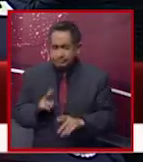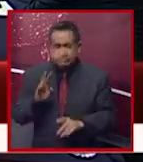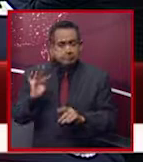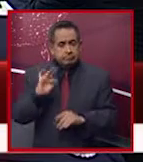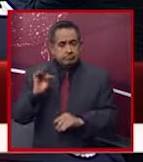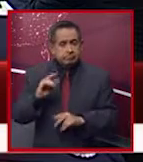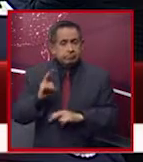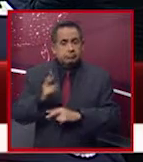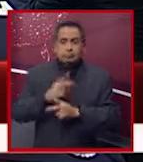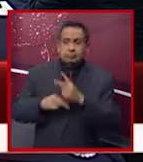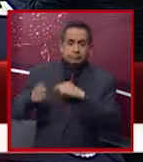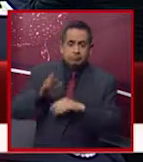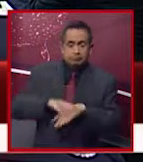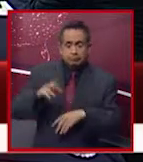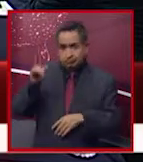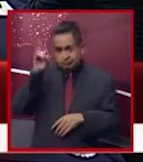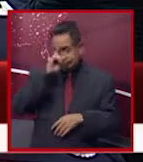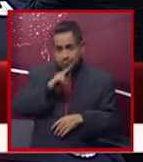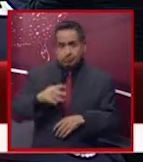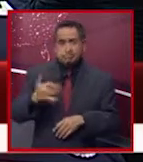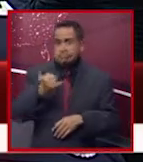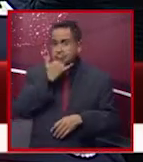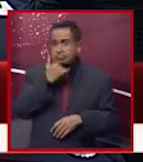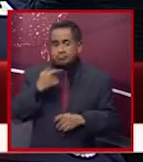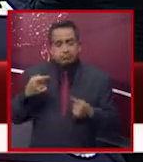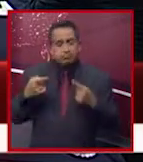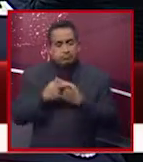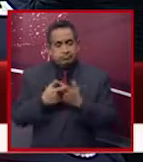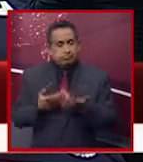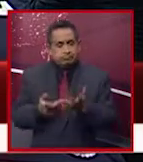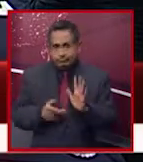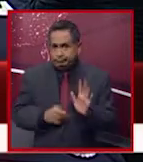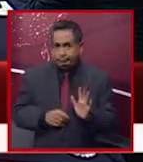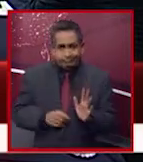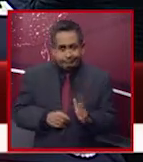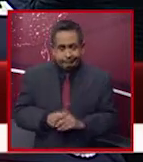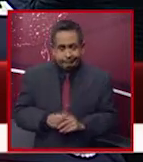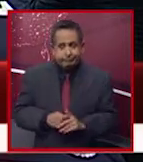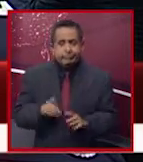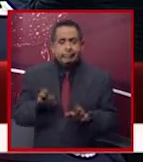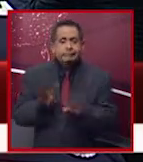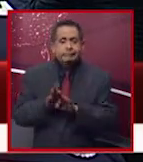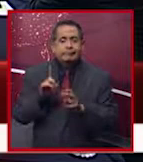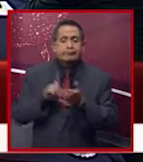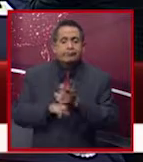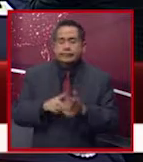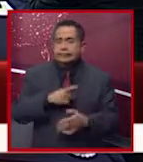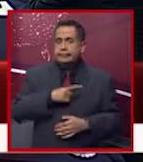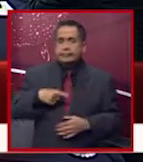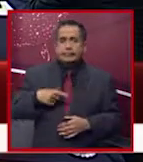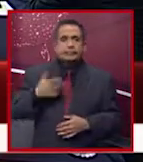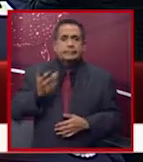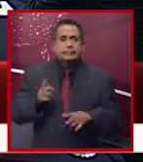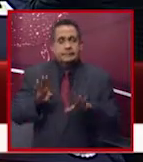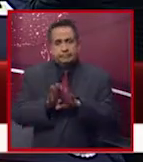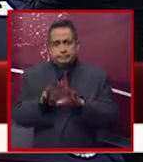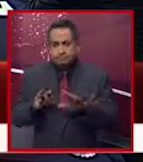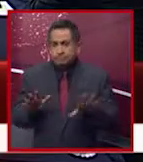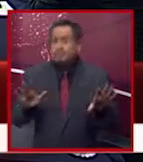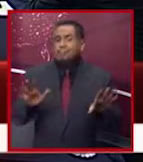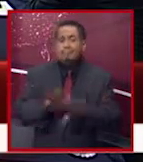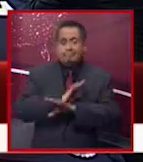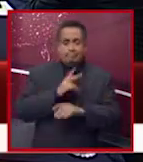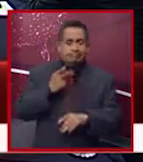un sobrecalentamiento y que podemos tener un punto de inflexión, que venga a tener que cambiar